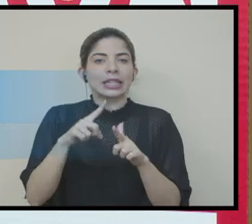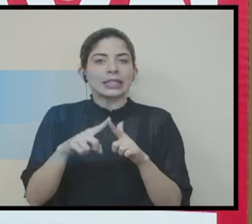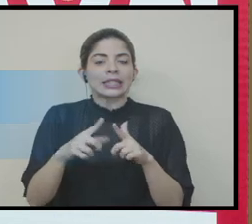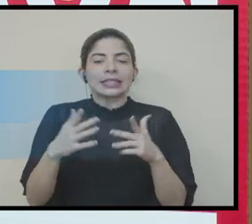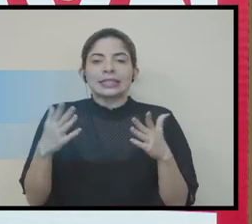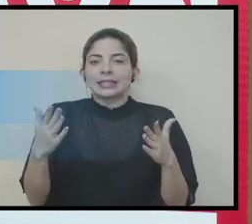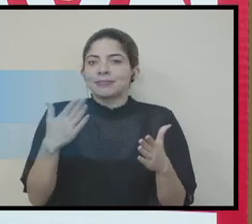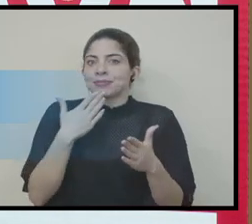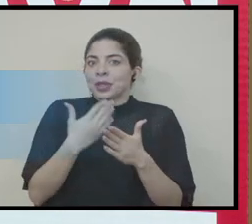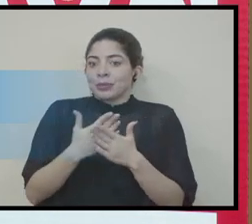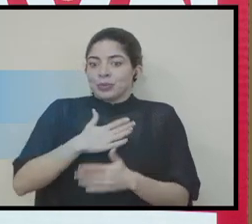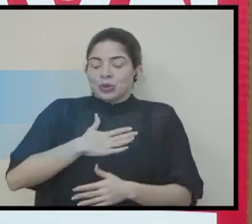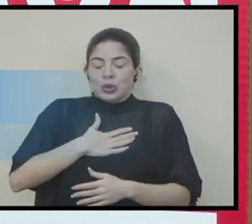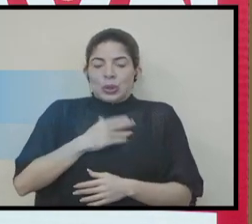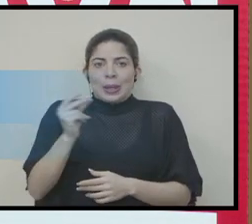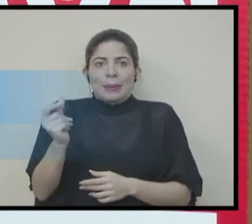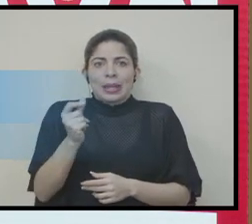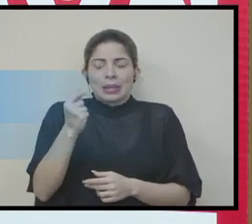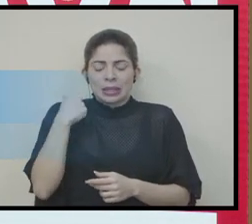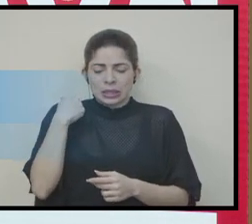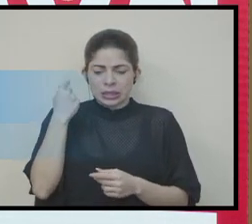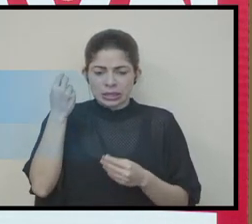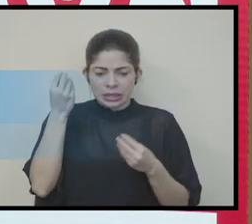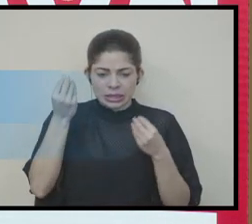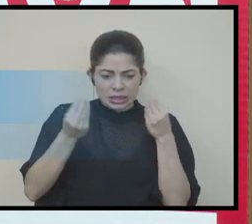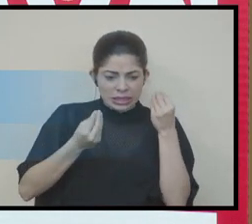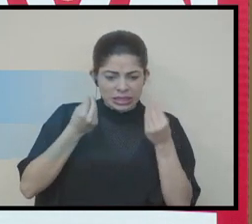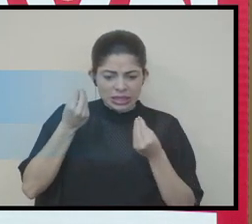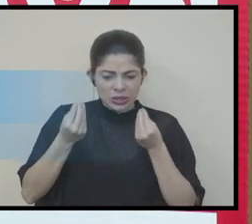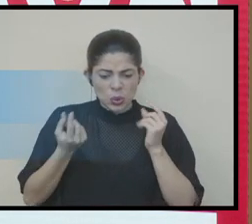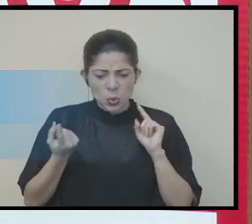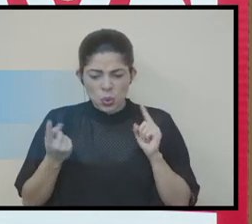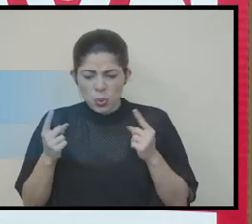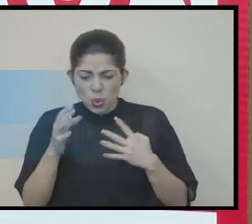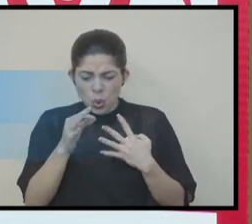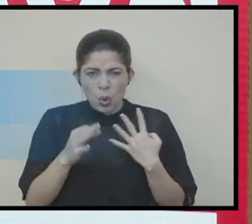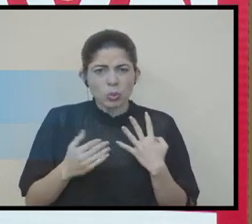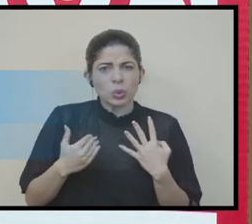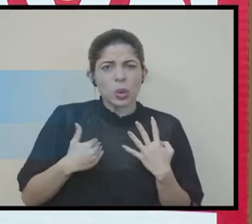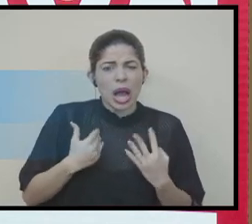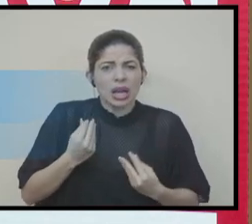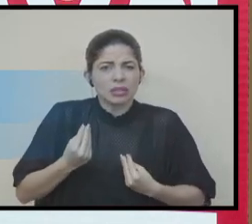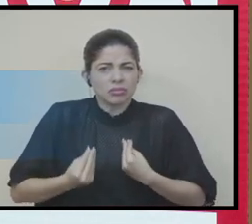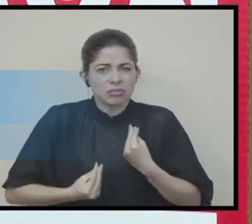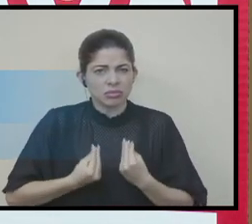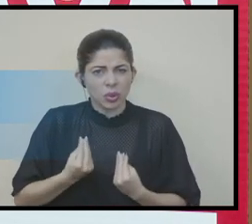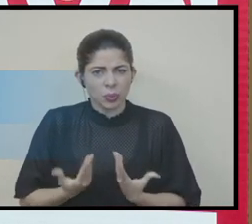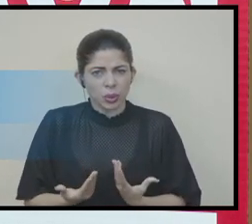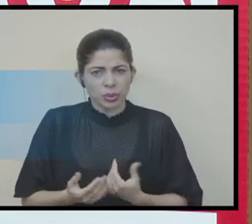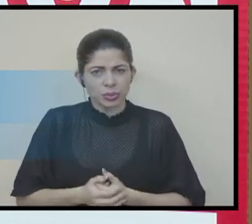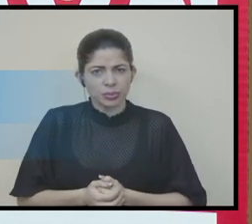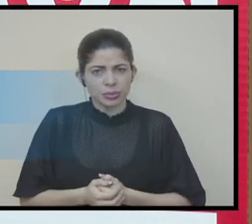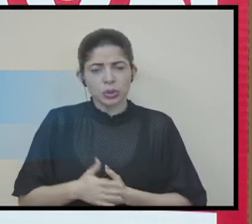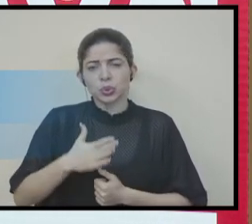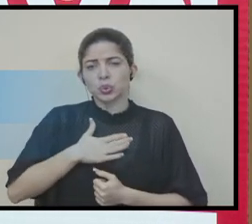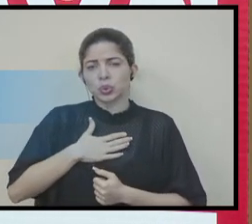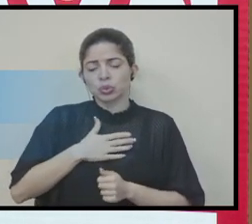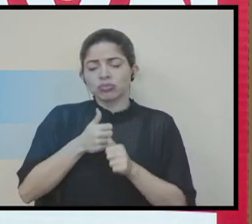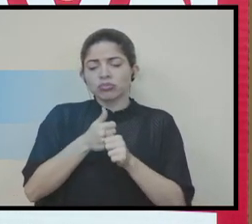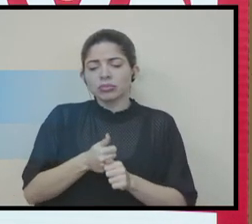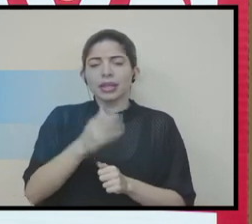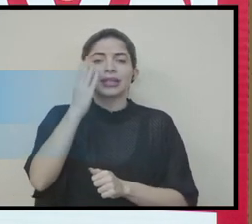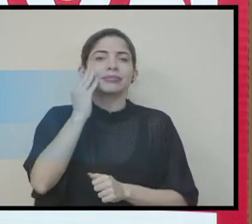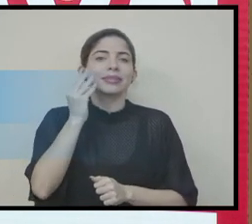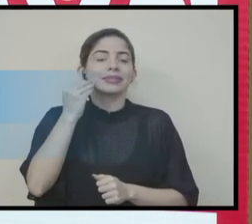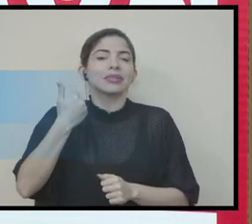bueno, yo de inmediato dije, bueno, o sea, ¿cuáles son las posibilidades que podemos hacer? Me basé un poco en